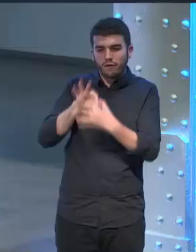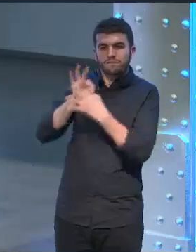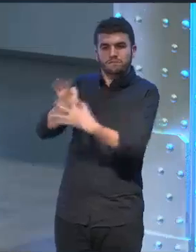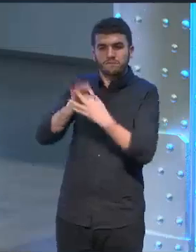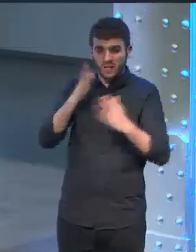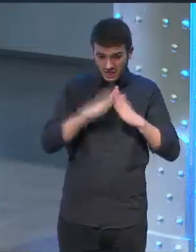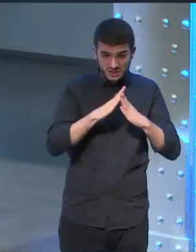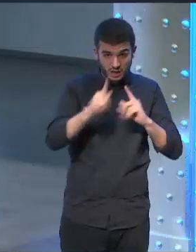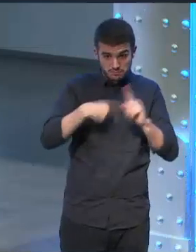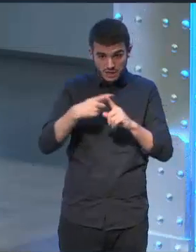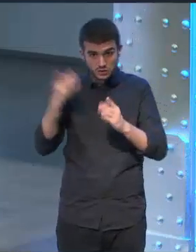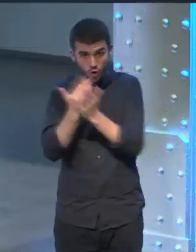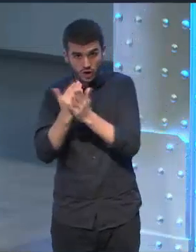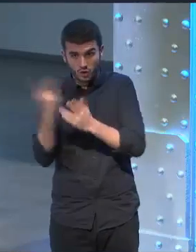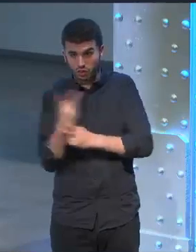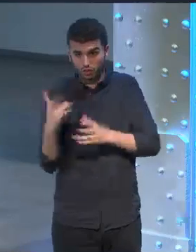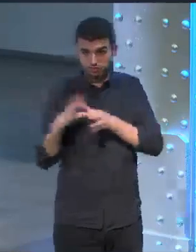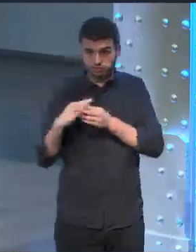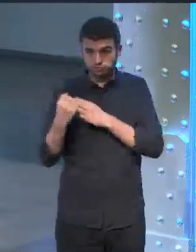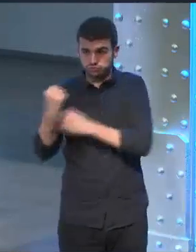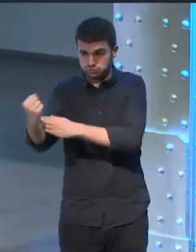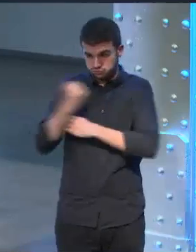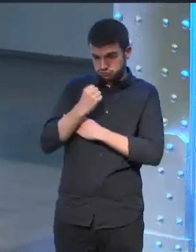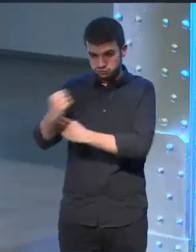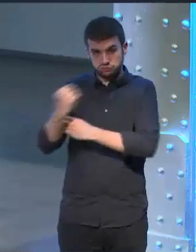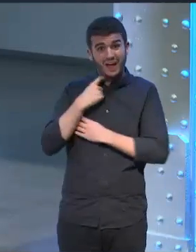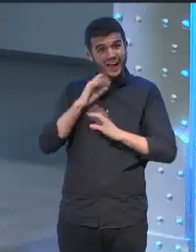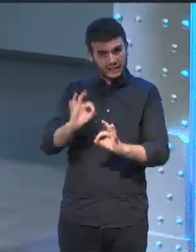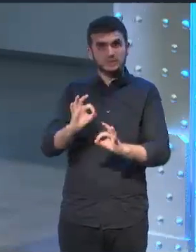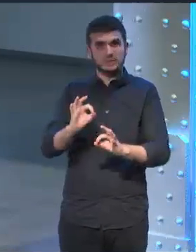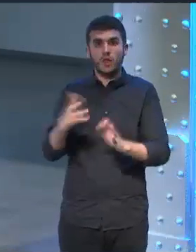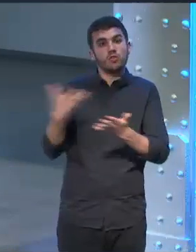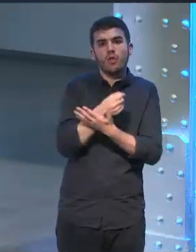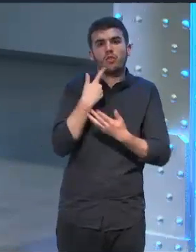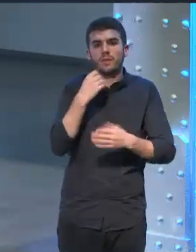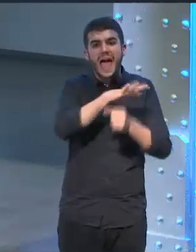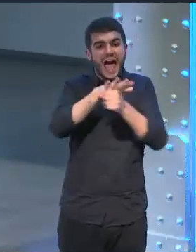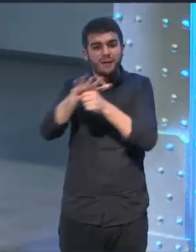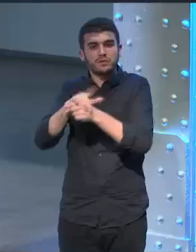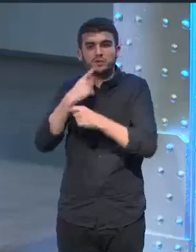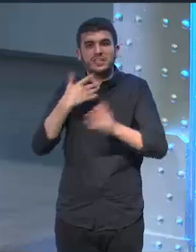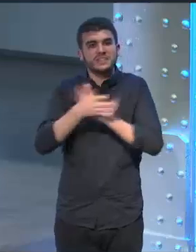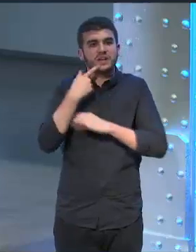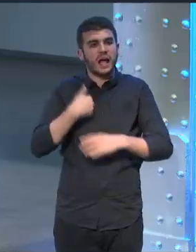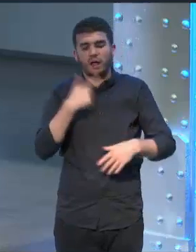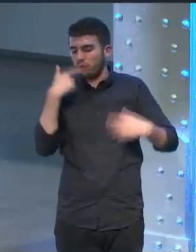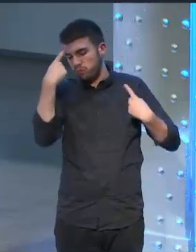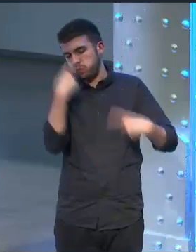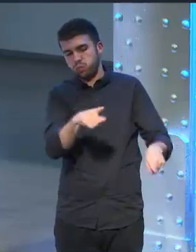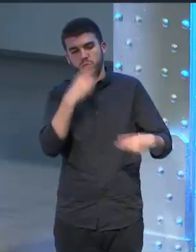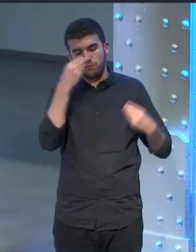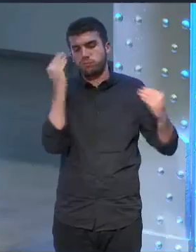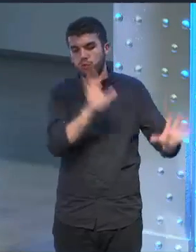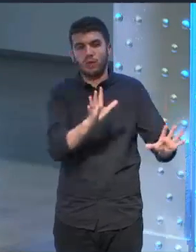hasta la escuela, todos los ámbitos. No hay que bajar la guardia ni en